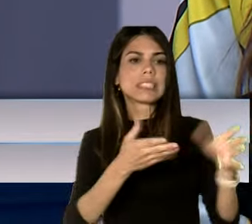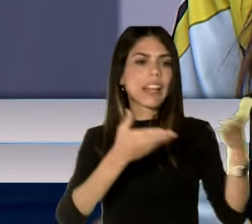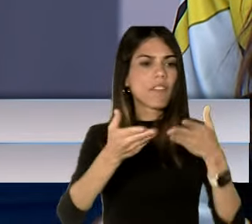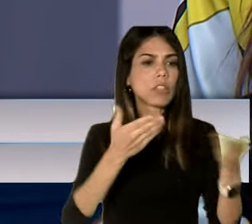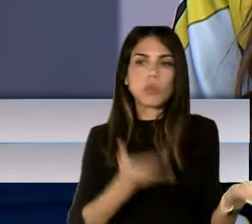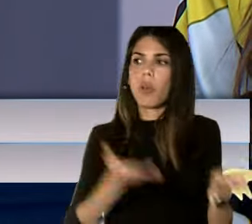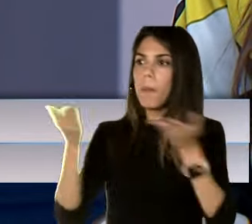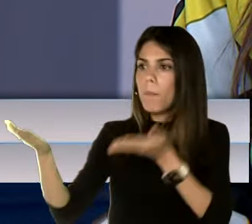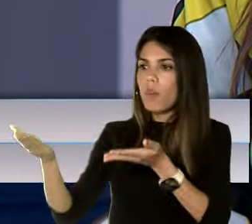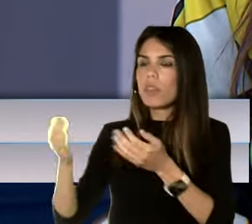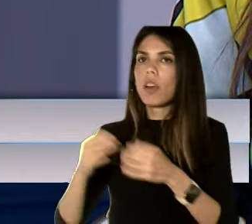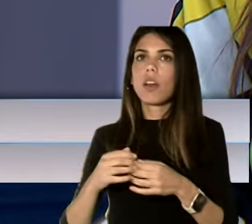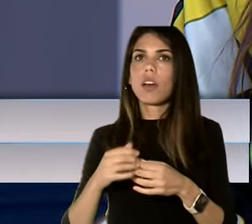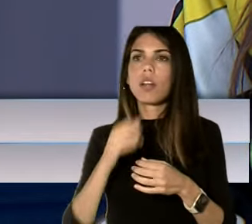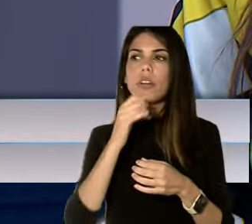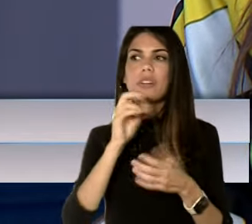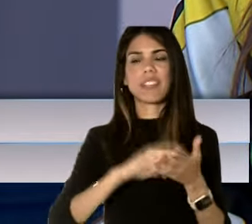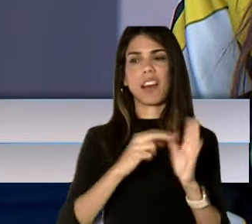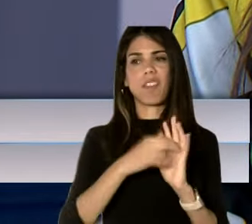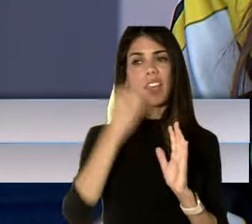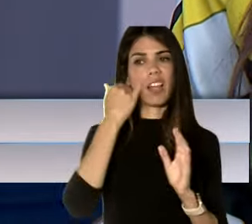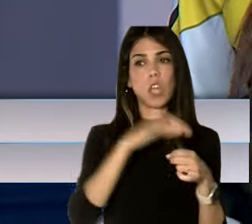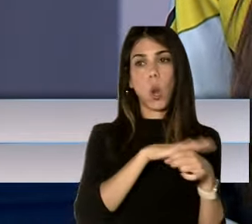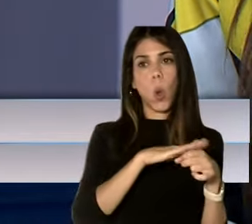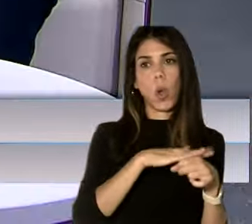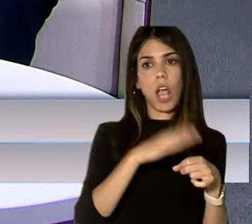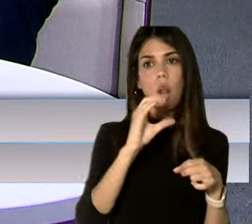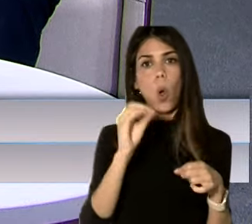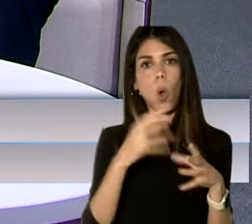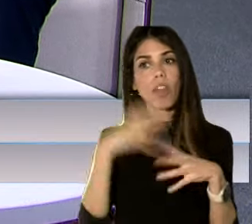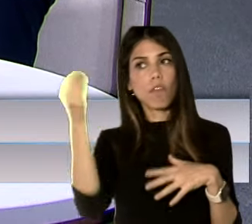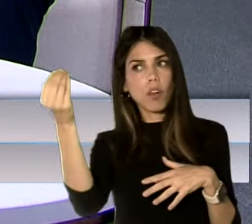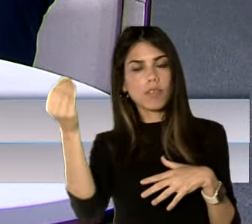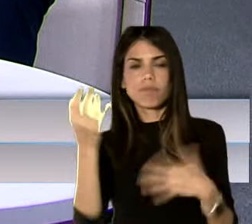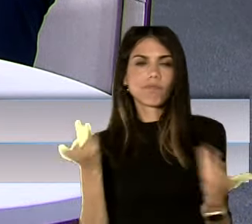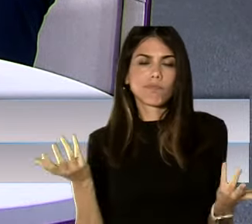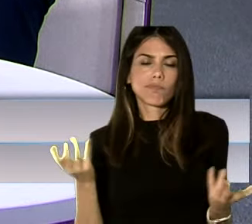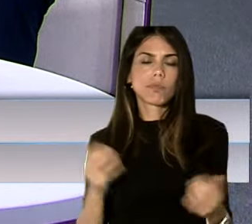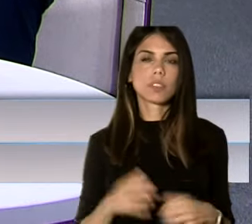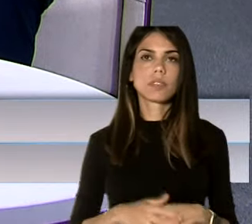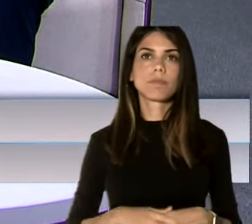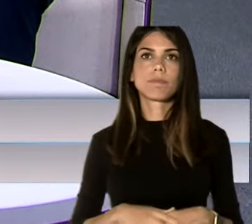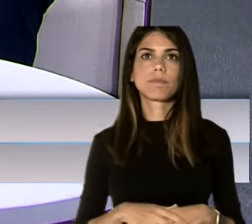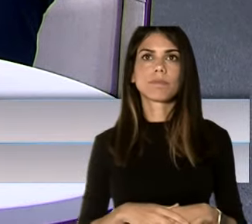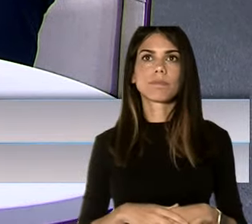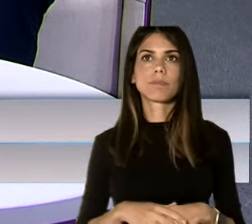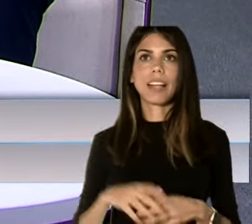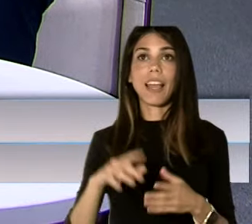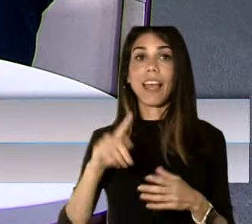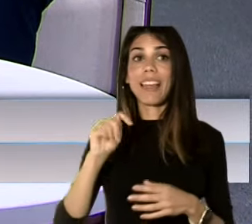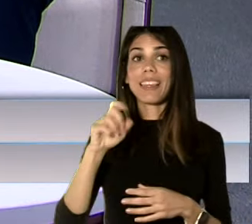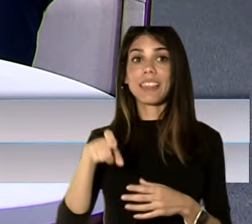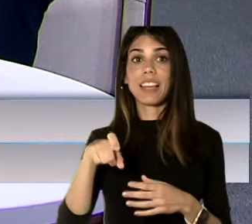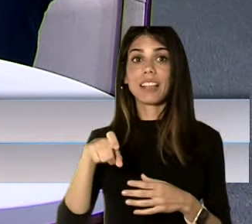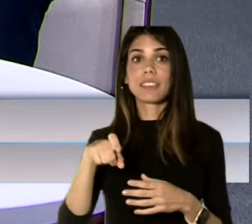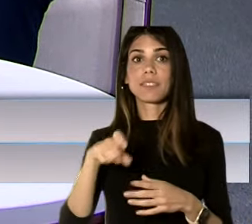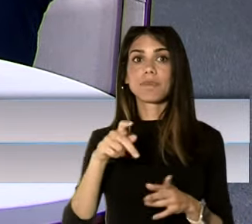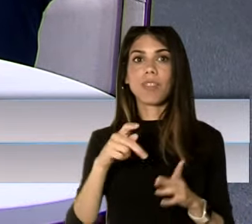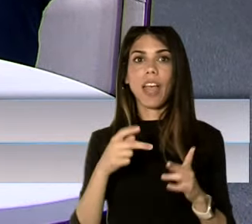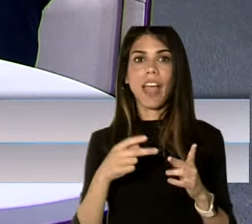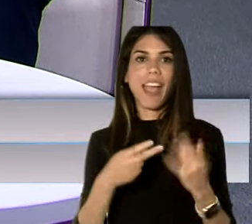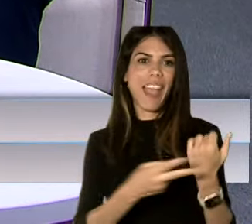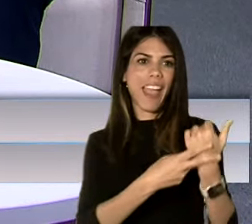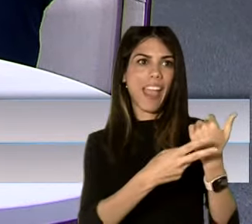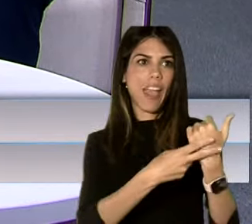eso no tiene que ver que sea de aquí o no de aquí okay vamos a el puesto de inventario Porque algo que también eh toca el bolsillo de los de nosotros